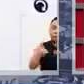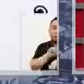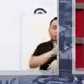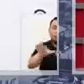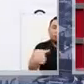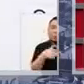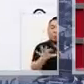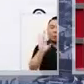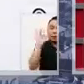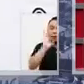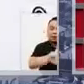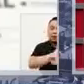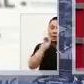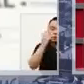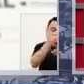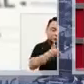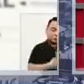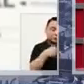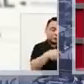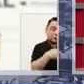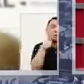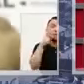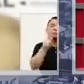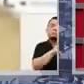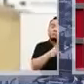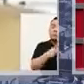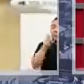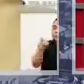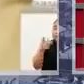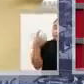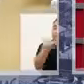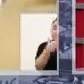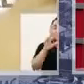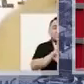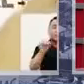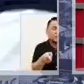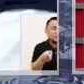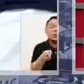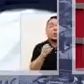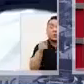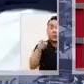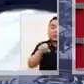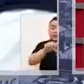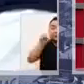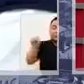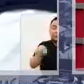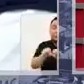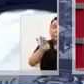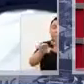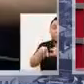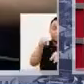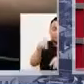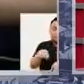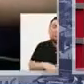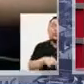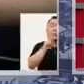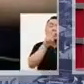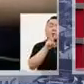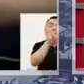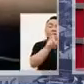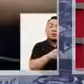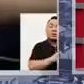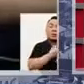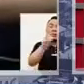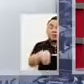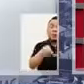Huancavelica. ¿Cerrado locales? Cerrado locales, o sea, han cerrado solamente para que todo ese local vote por, claro,